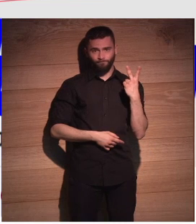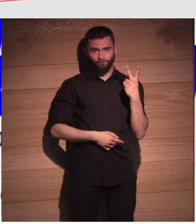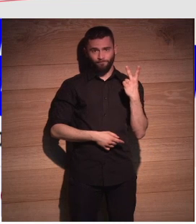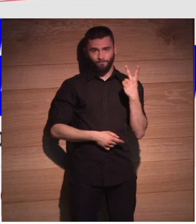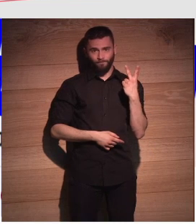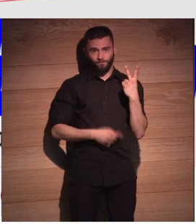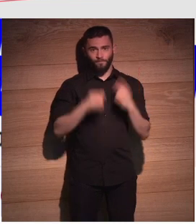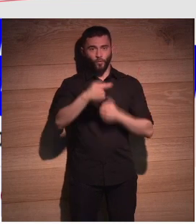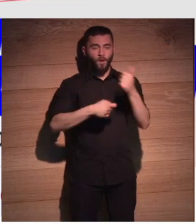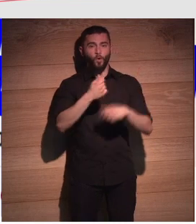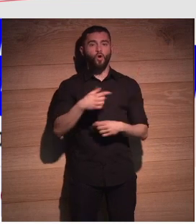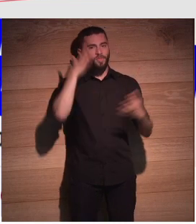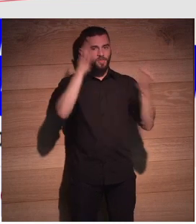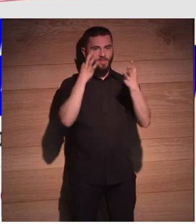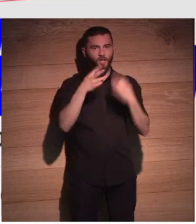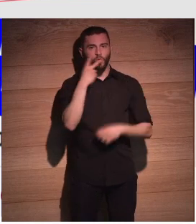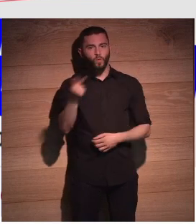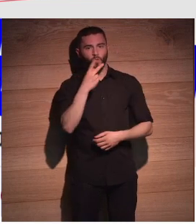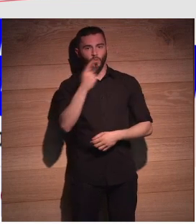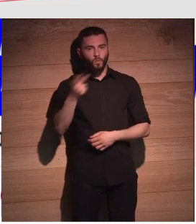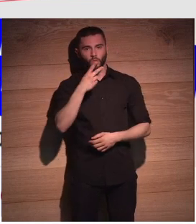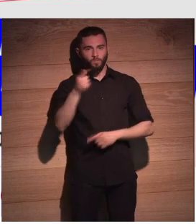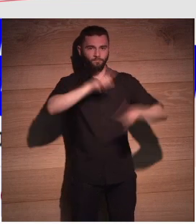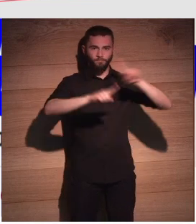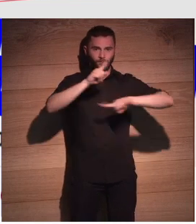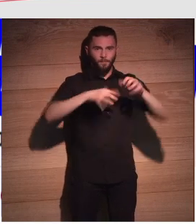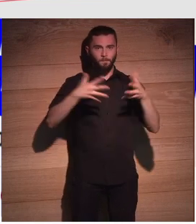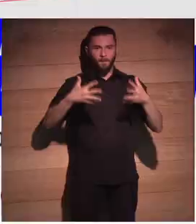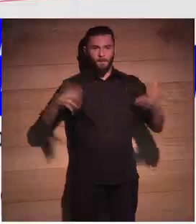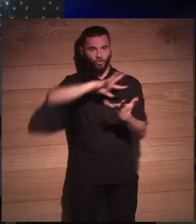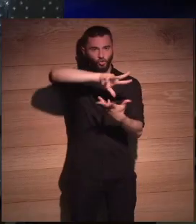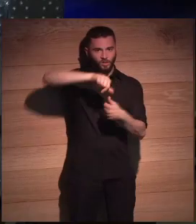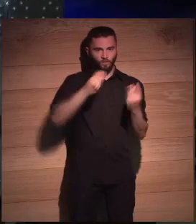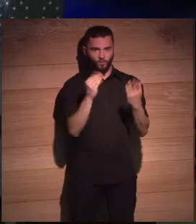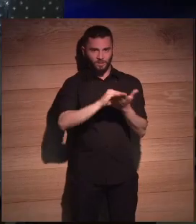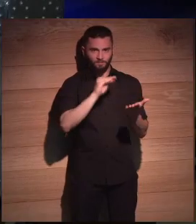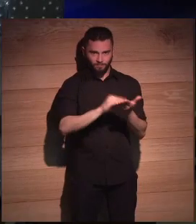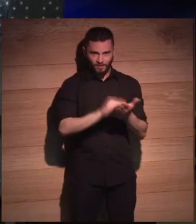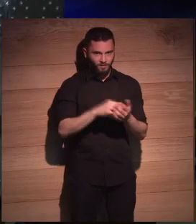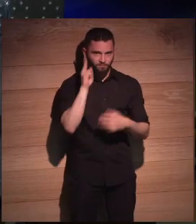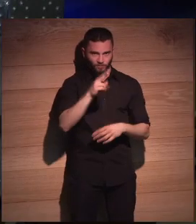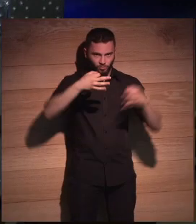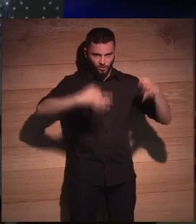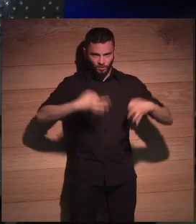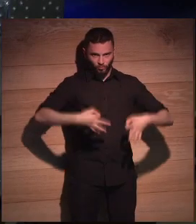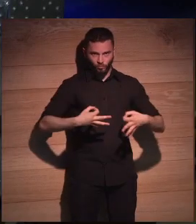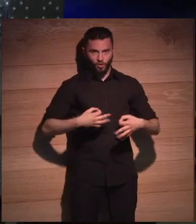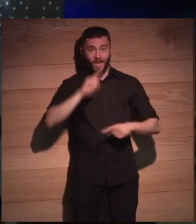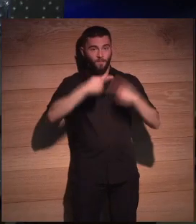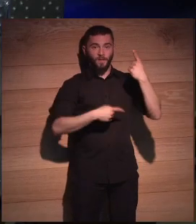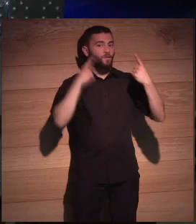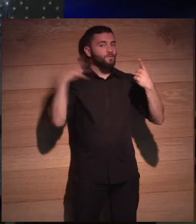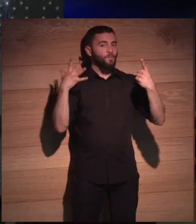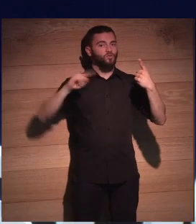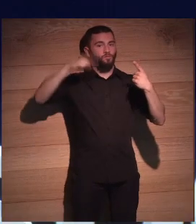Cada vez vemos más fugas de datos. Eso es algo que supongo que habréis visto muchas veces también en las noticias. Perdón. El primero y el más famoso